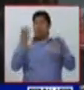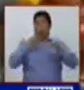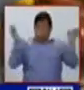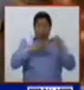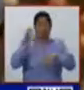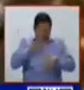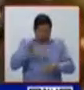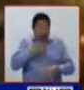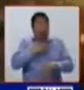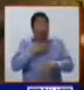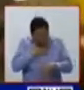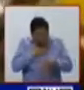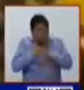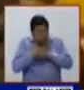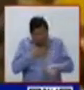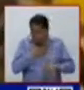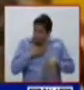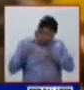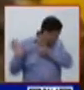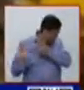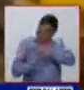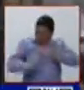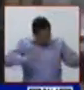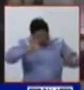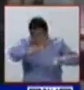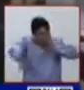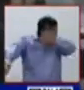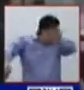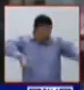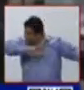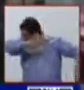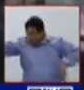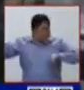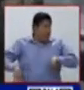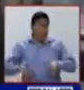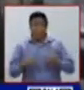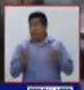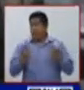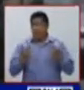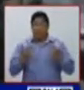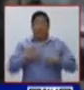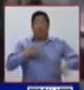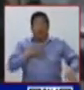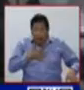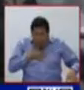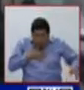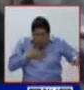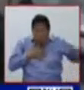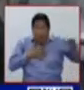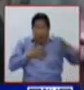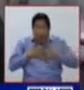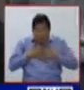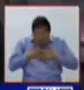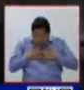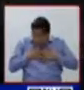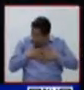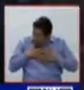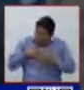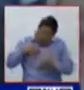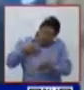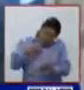todos, pisaron todo, aplastado, no podía caminar siempre. Después aquí un rato cuando ya estaban saliendo unas dos filas atrás, empezaron a